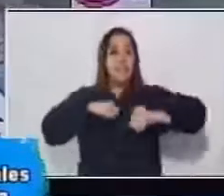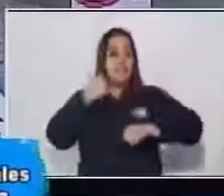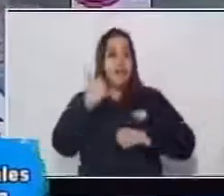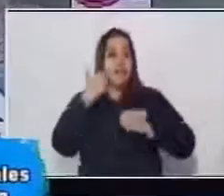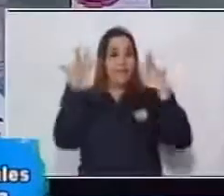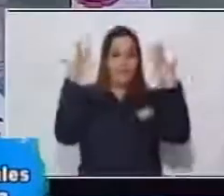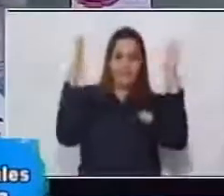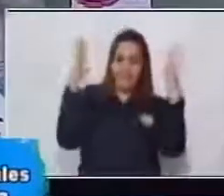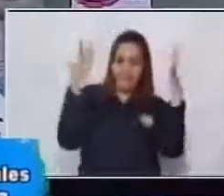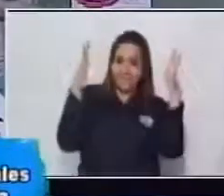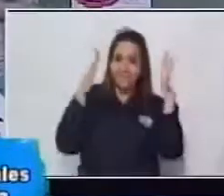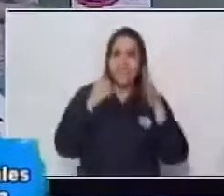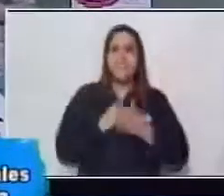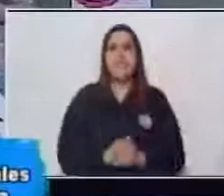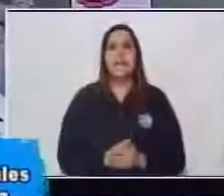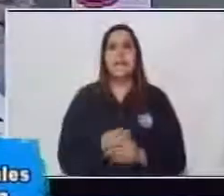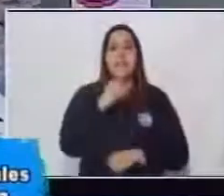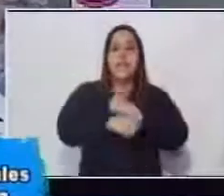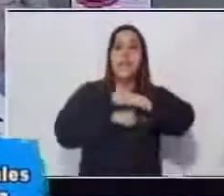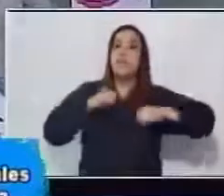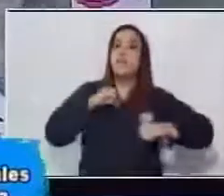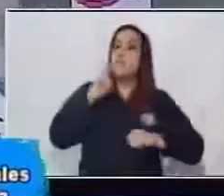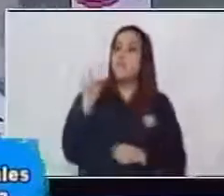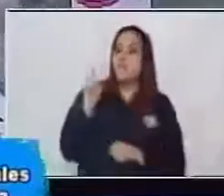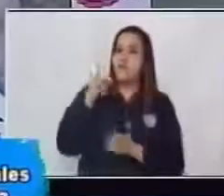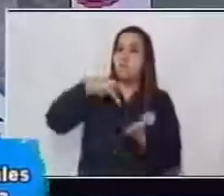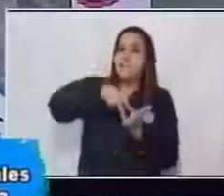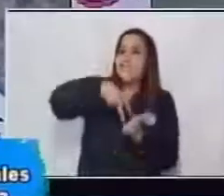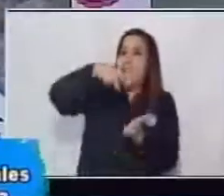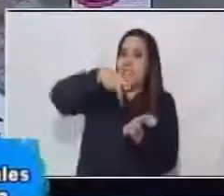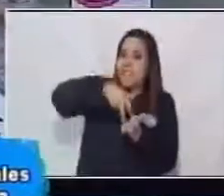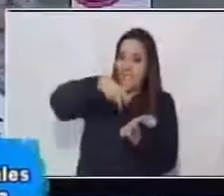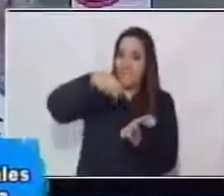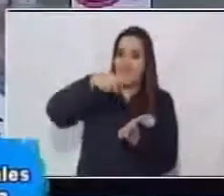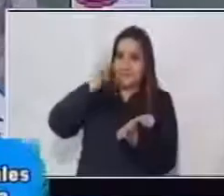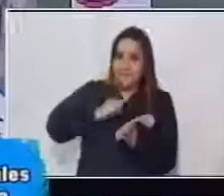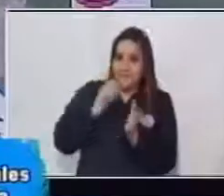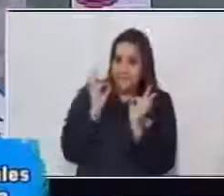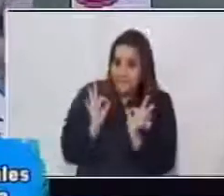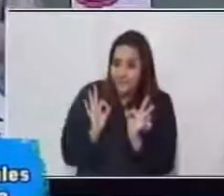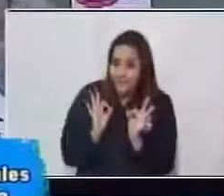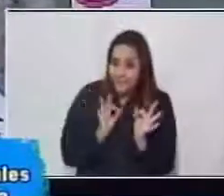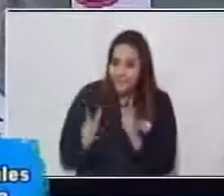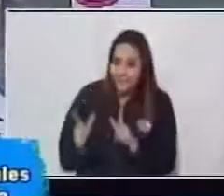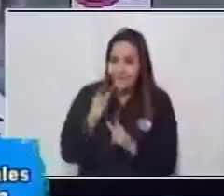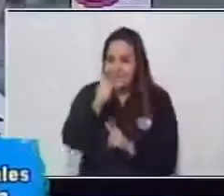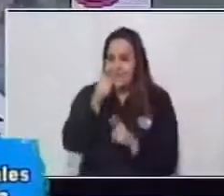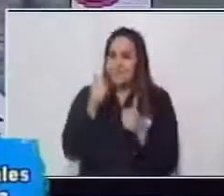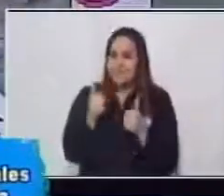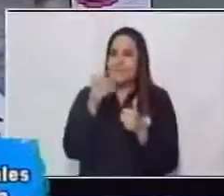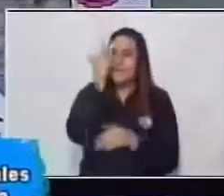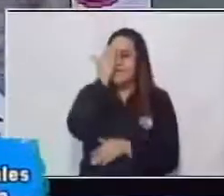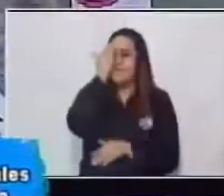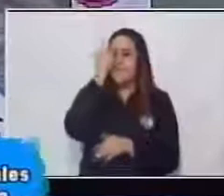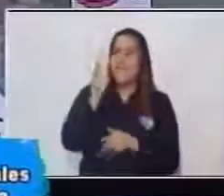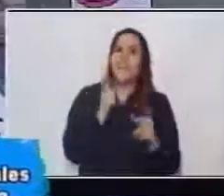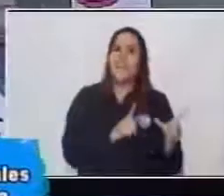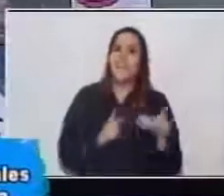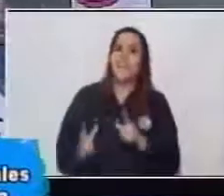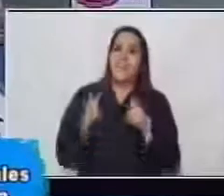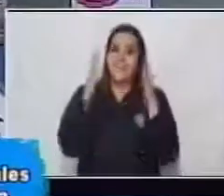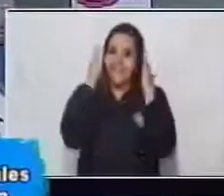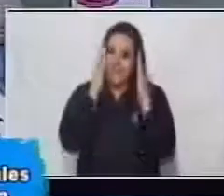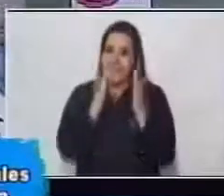fa, aplaudir. Con fu, saltar. ¿Listos? Muy bien, yo sé que están listos ahí, todos